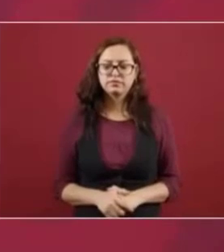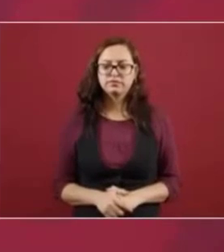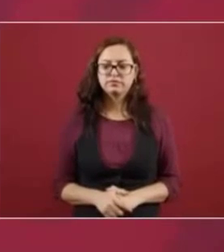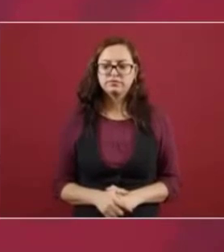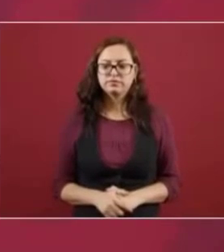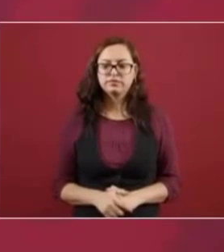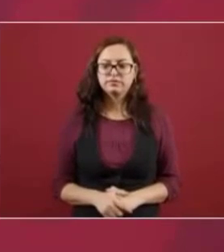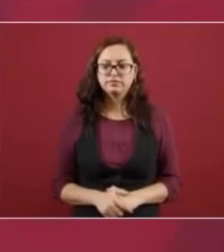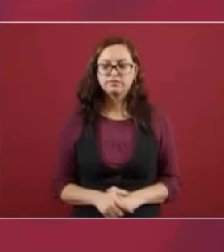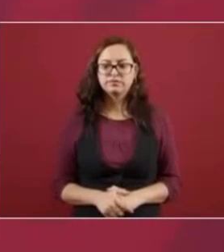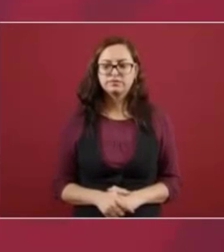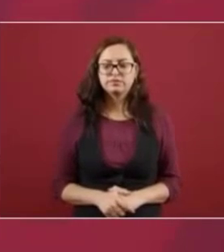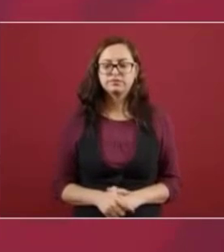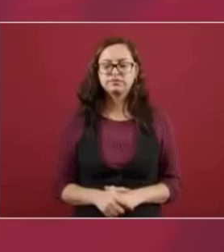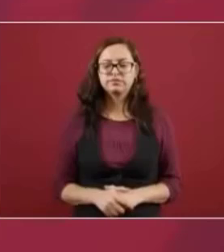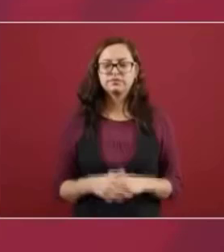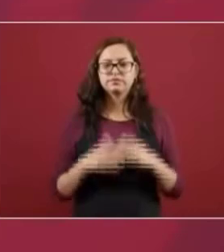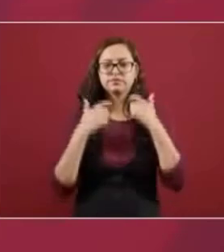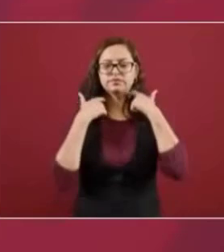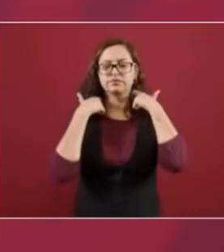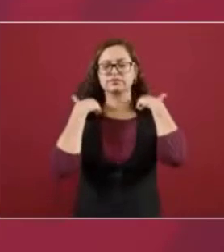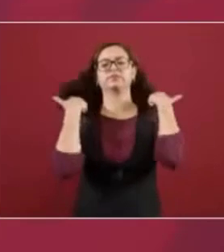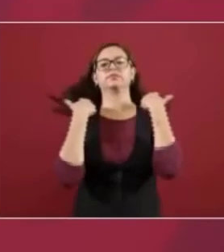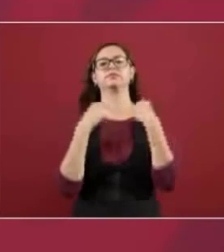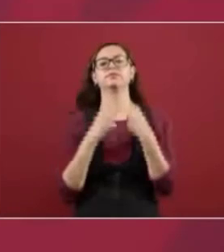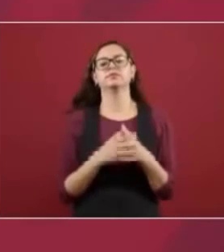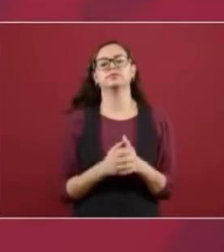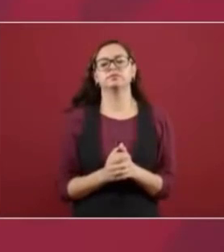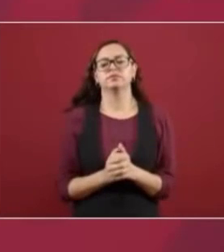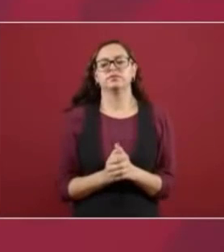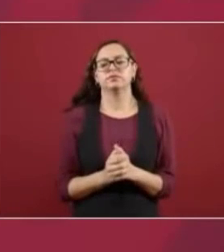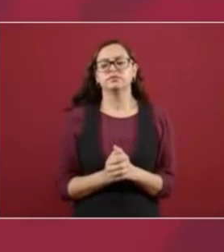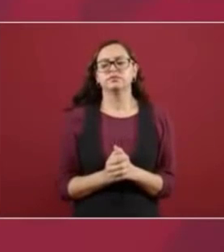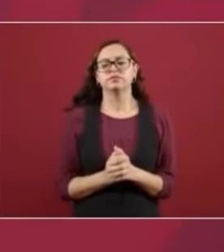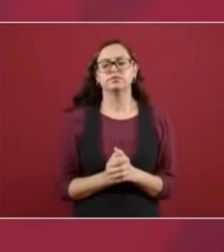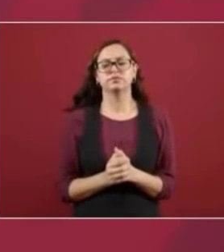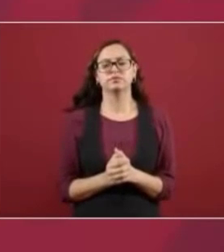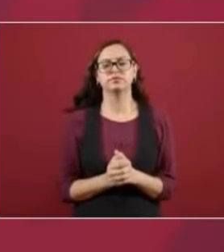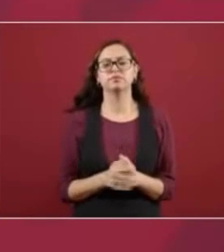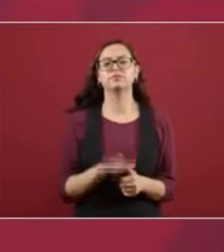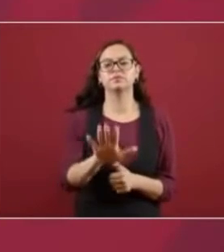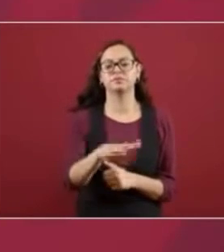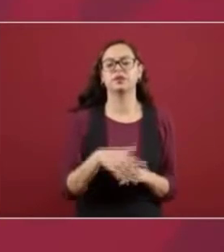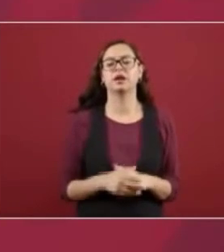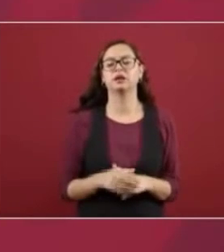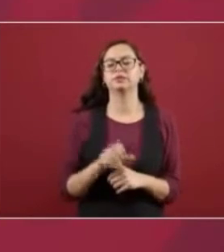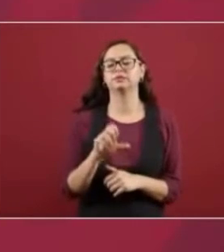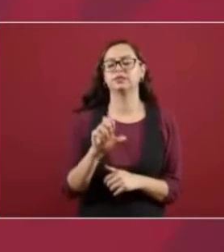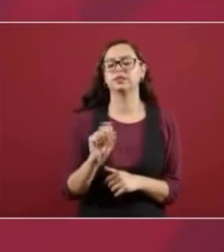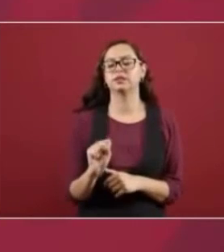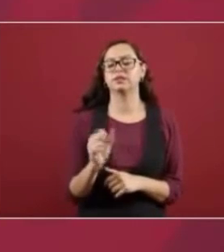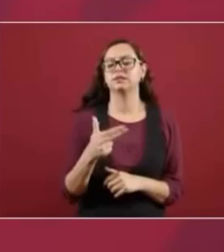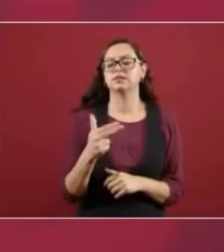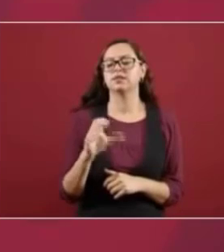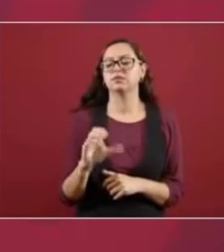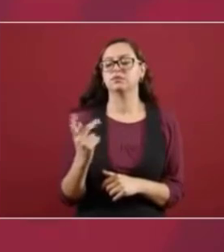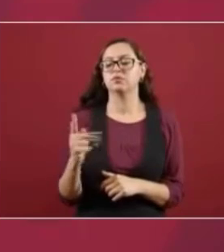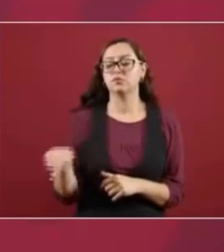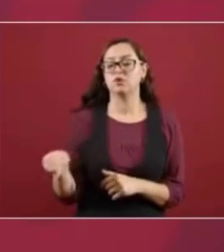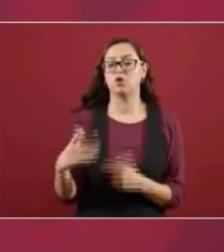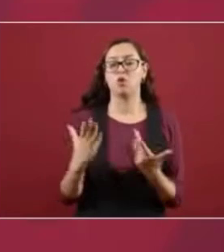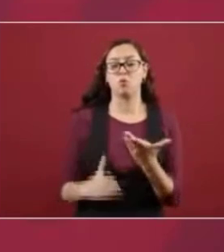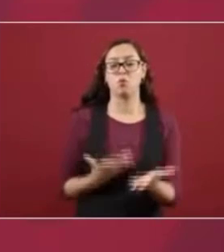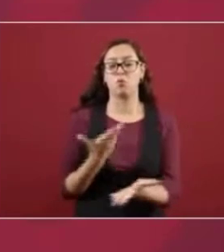presentó eh Hacienda al congreso es eh